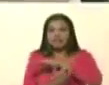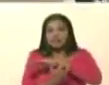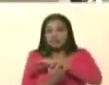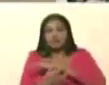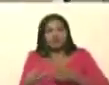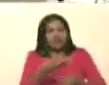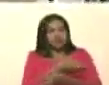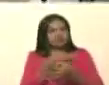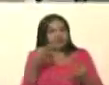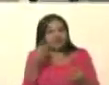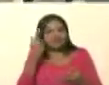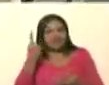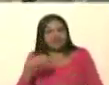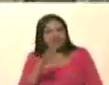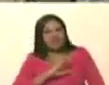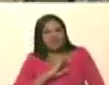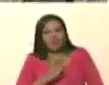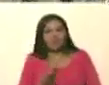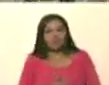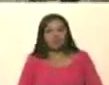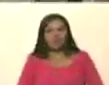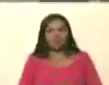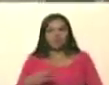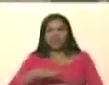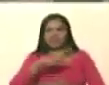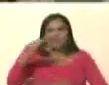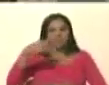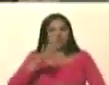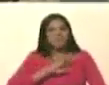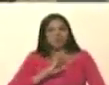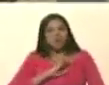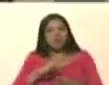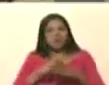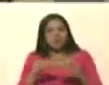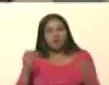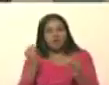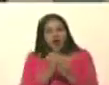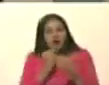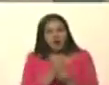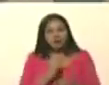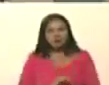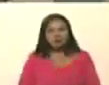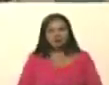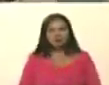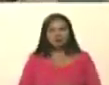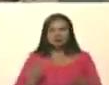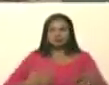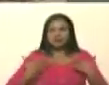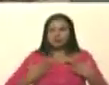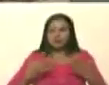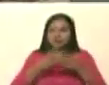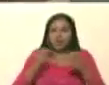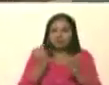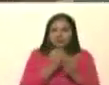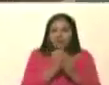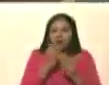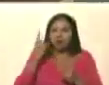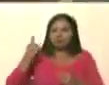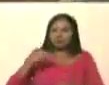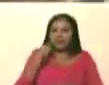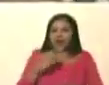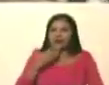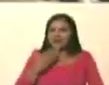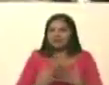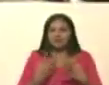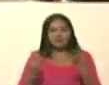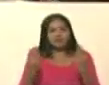nivel que tienen del espíritu de trabajo del ánimo de trabajo que tienen agradezco